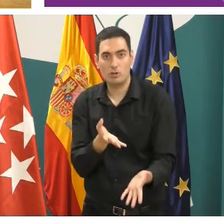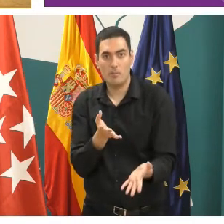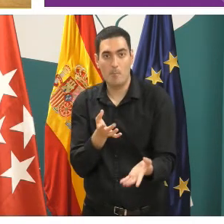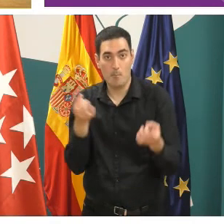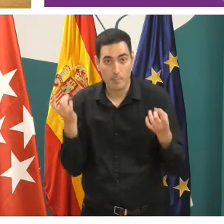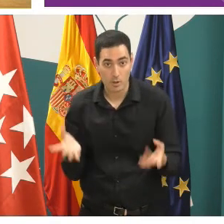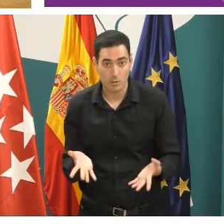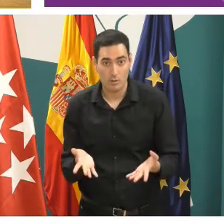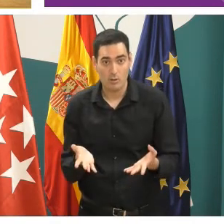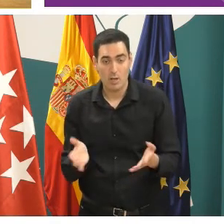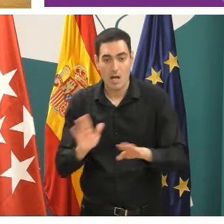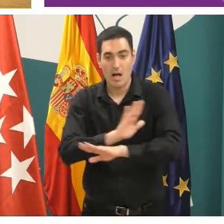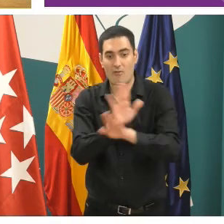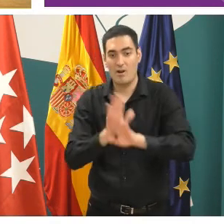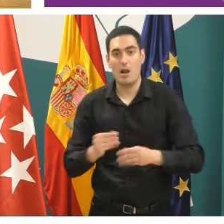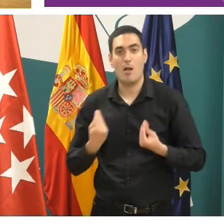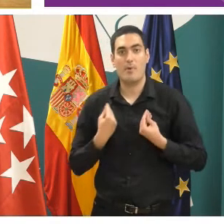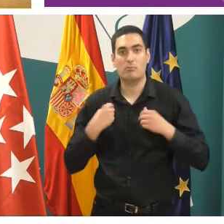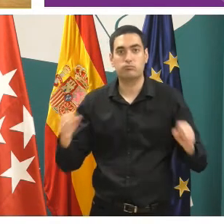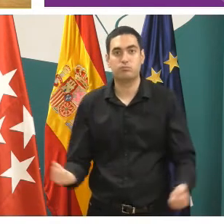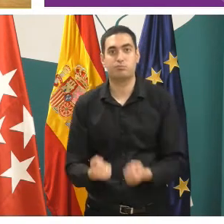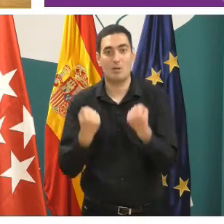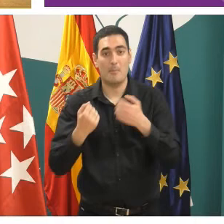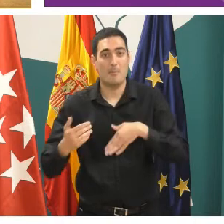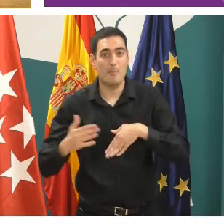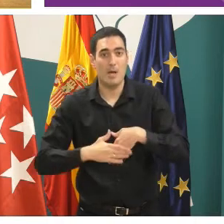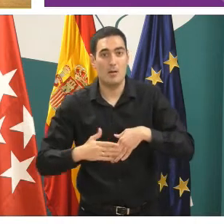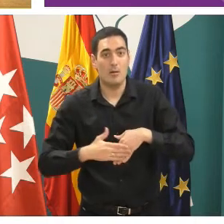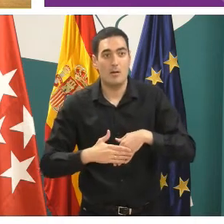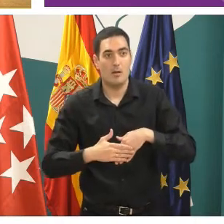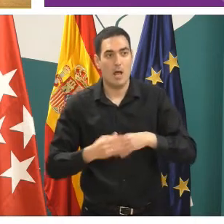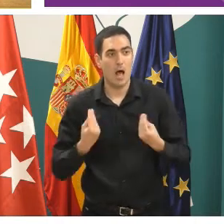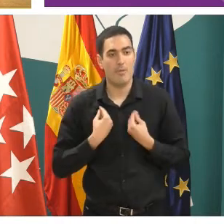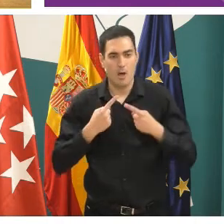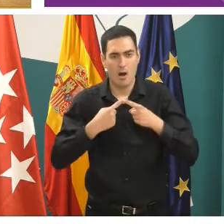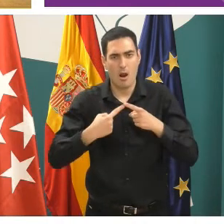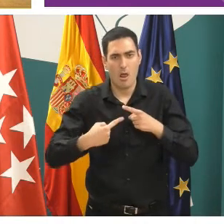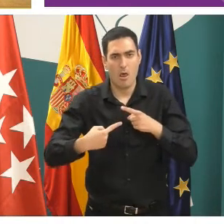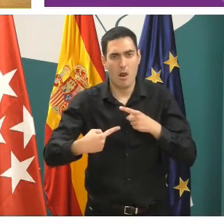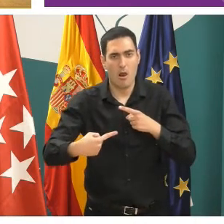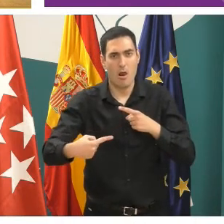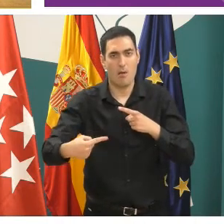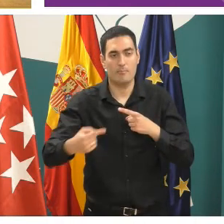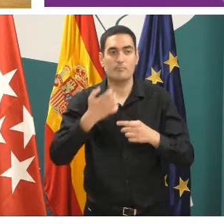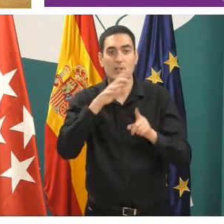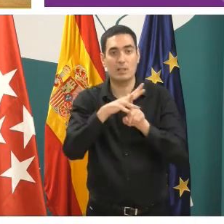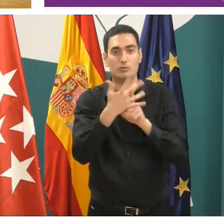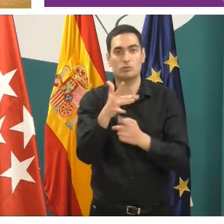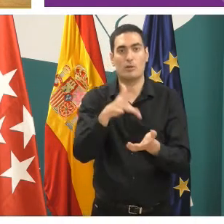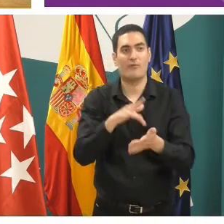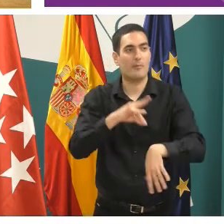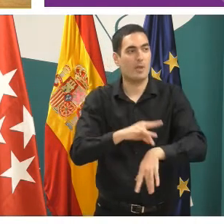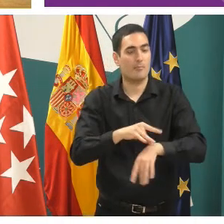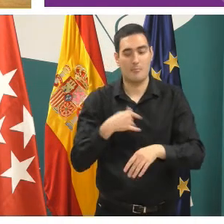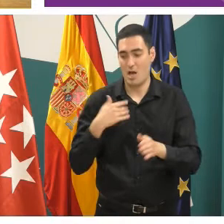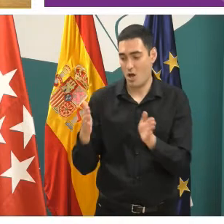precoz, pues ha salvado una vida, o ha hecho que al menos la vida se prolongue durante mucho tiempo, ¿no? Hay casos de enfermedades concretas. Tengo aquí a